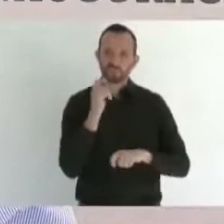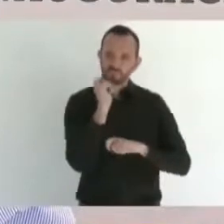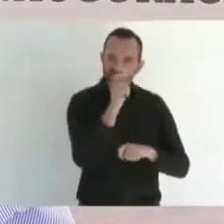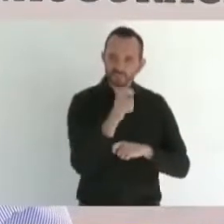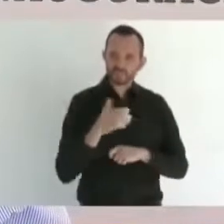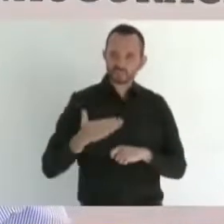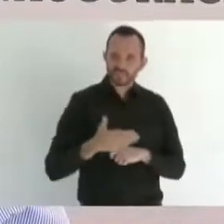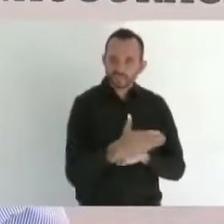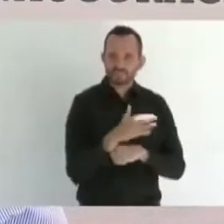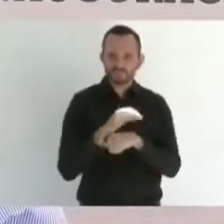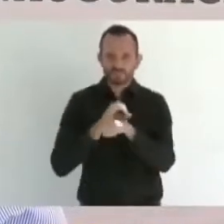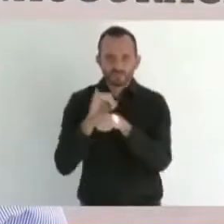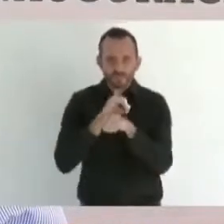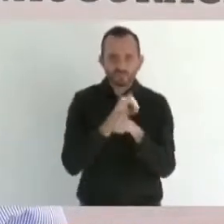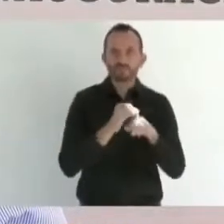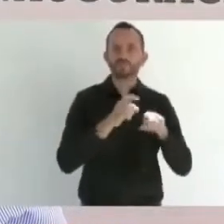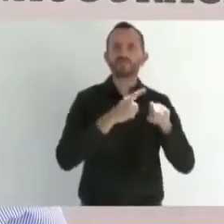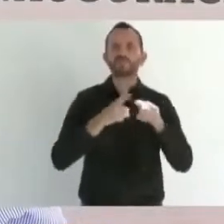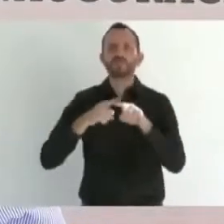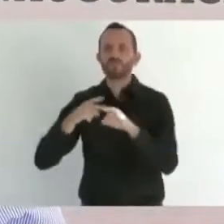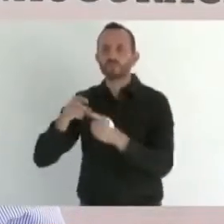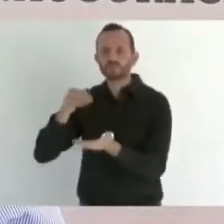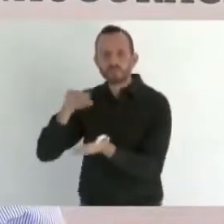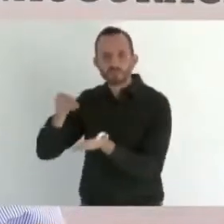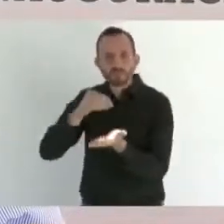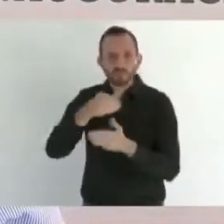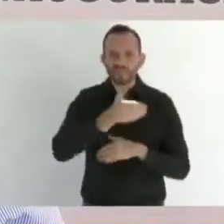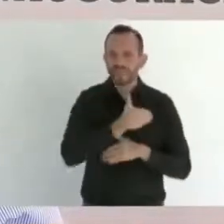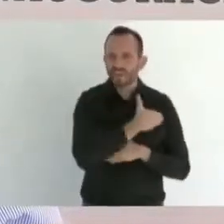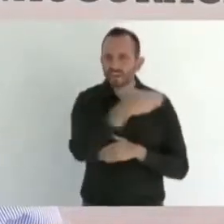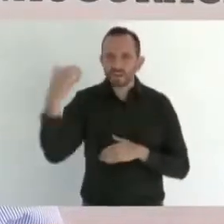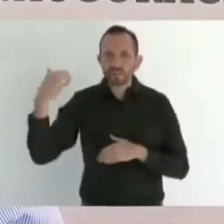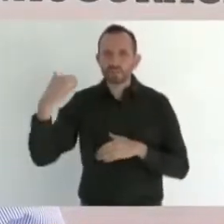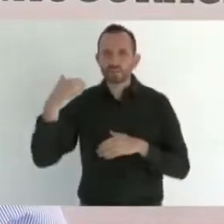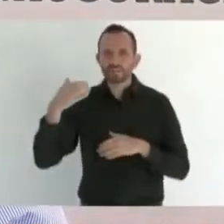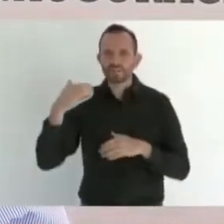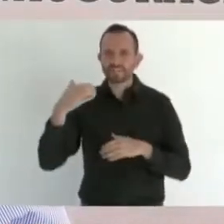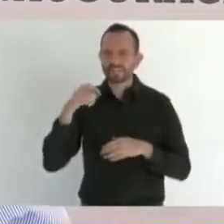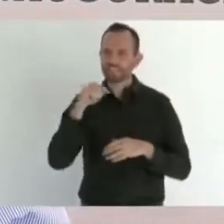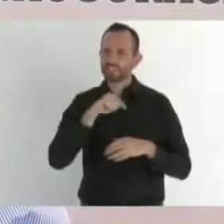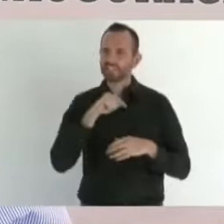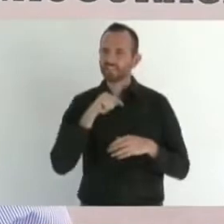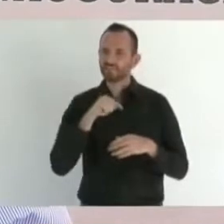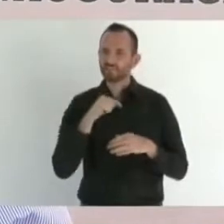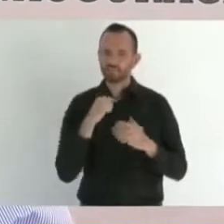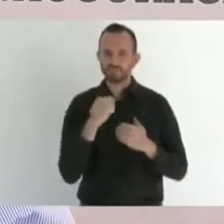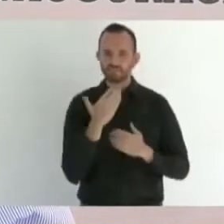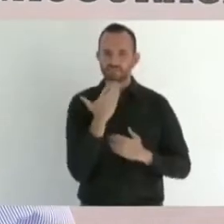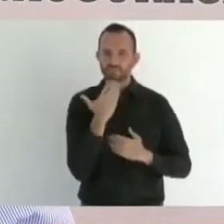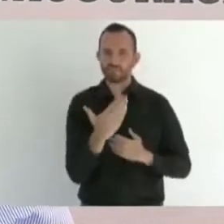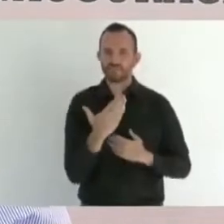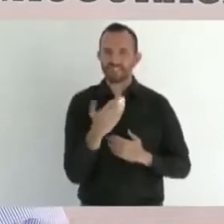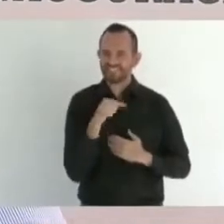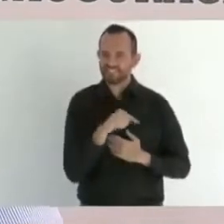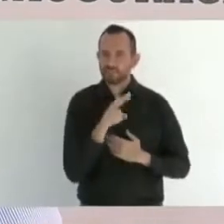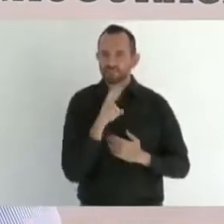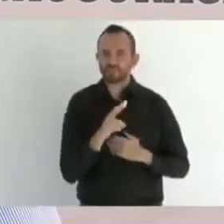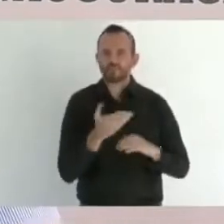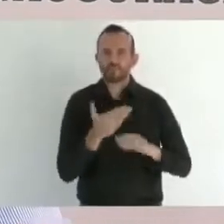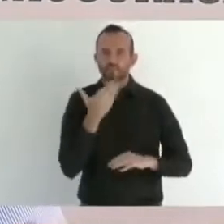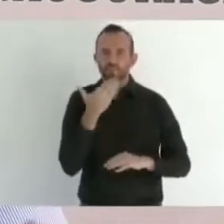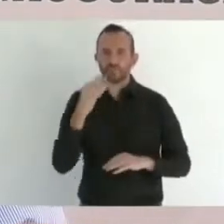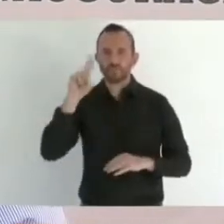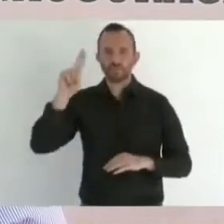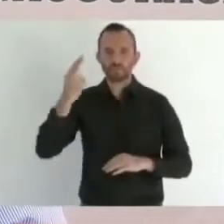buena por qué no sé requiere